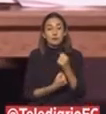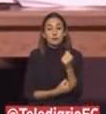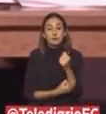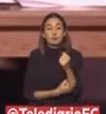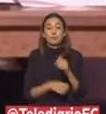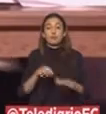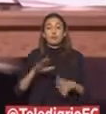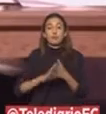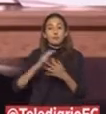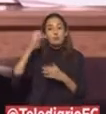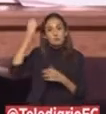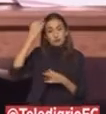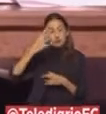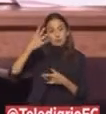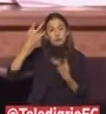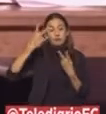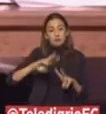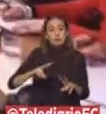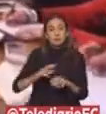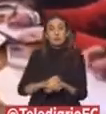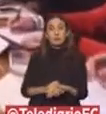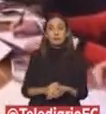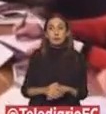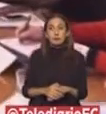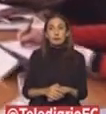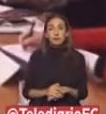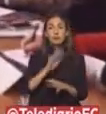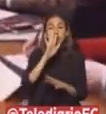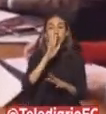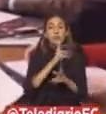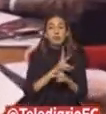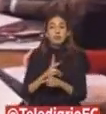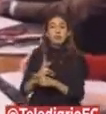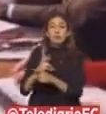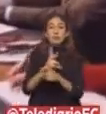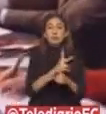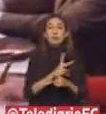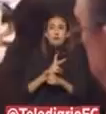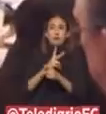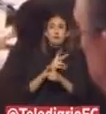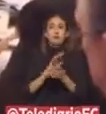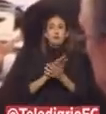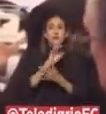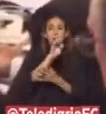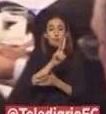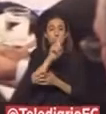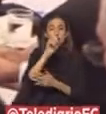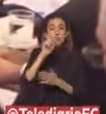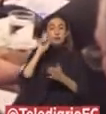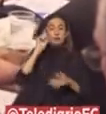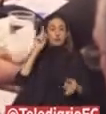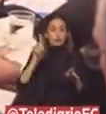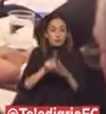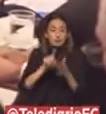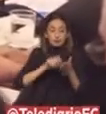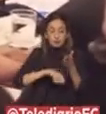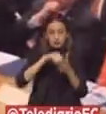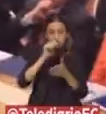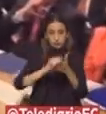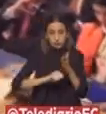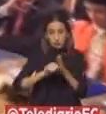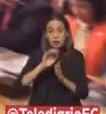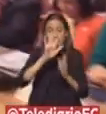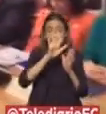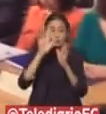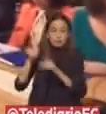renovables del sol del viento es que el quinto consejo interministerial se firmaron 21 acuerdos y 5 planes de trabajo además